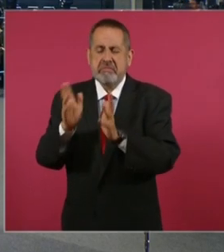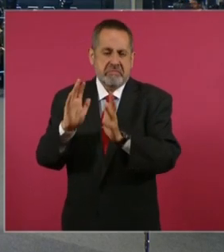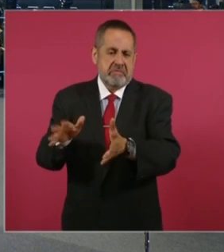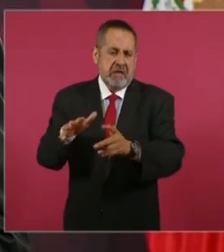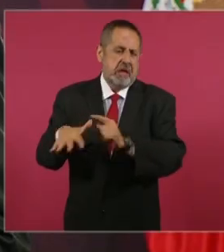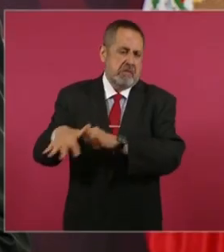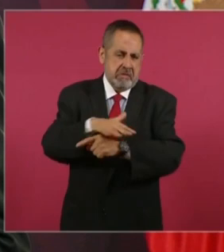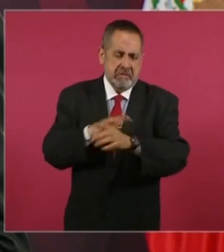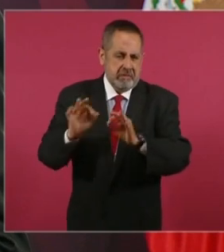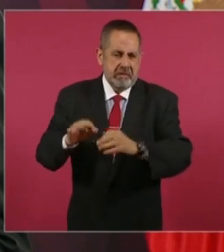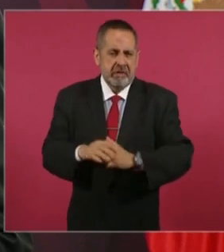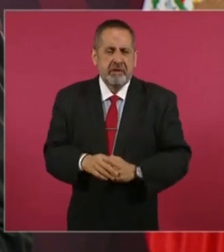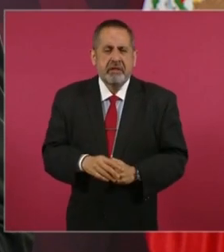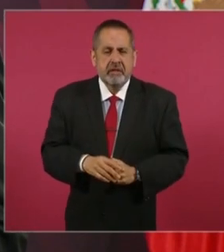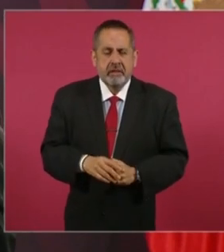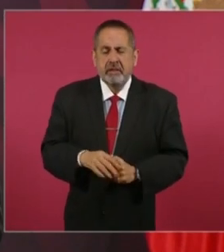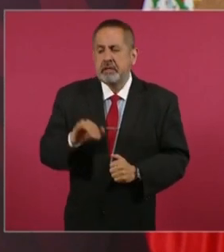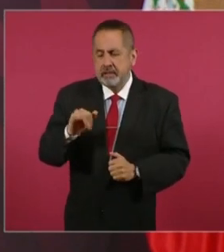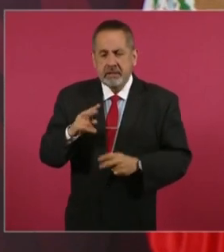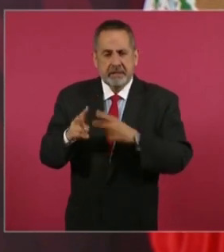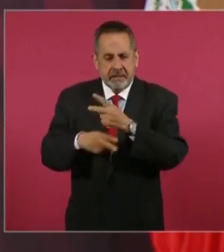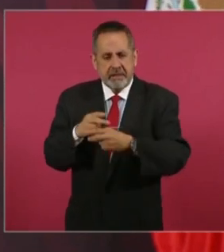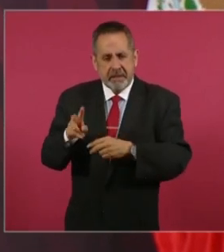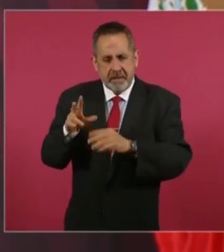entonces sí va